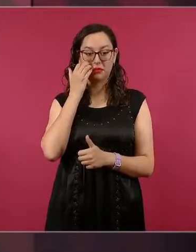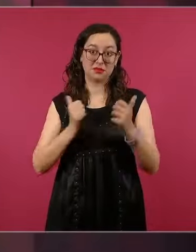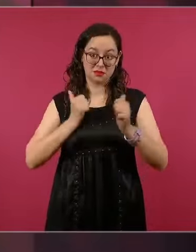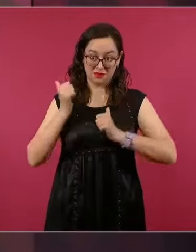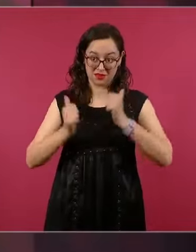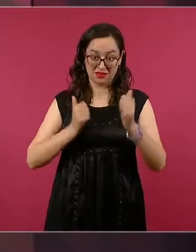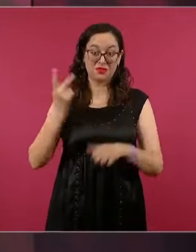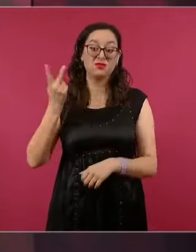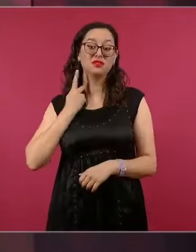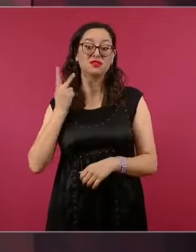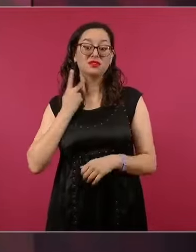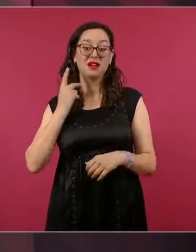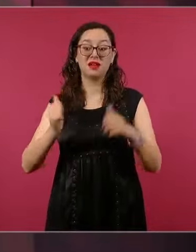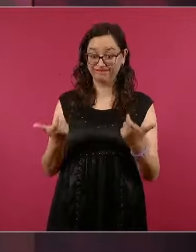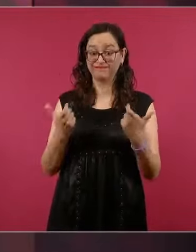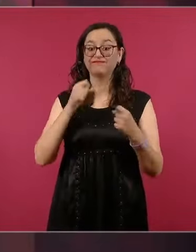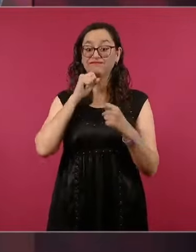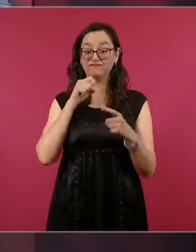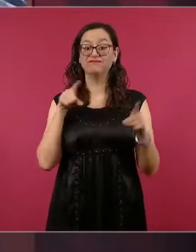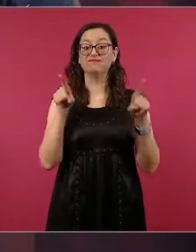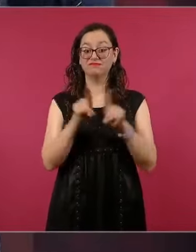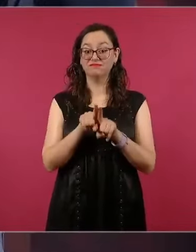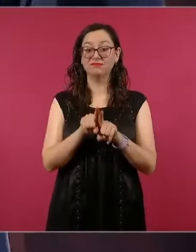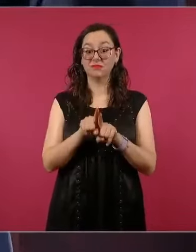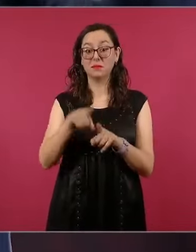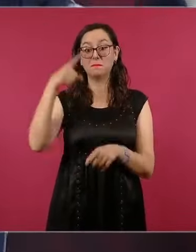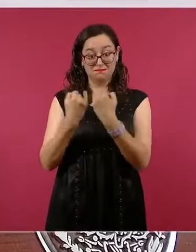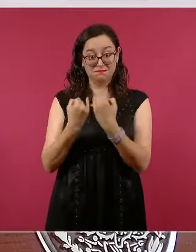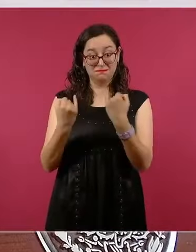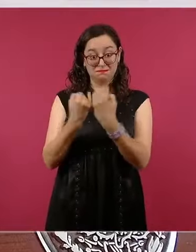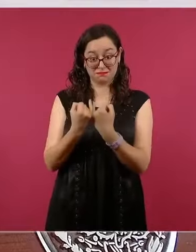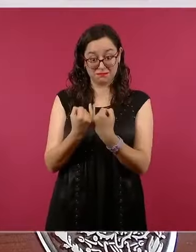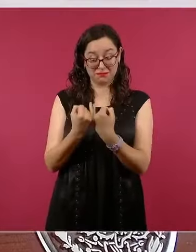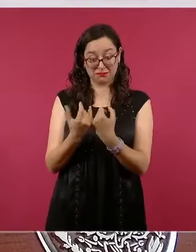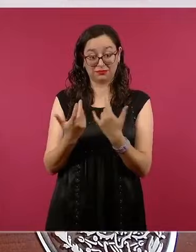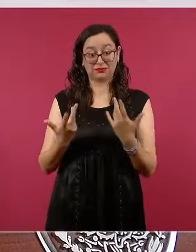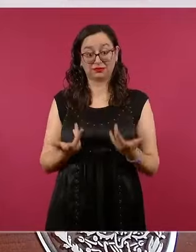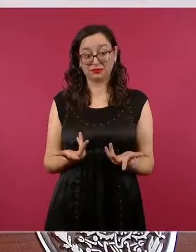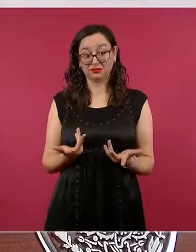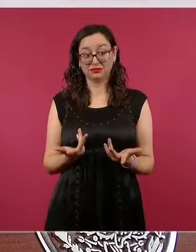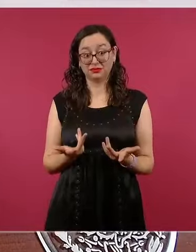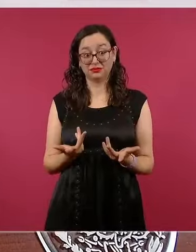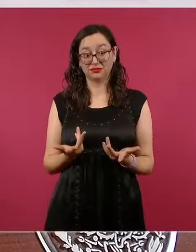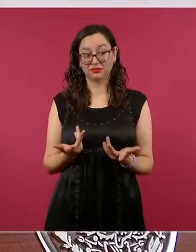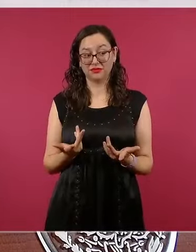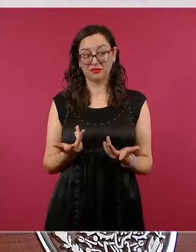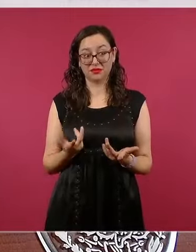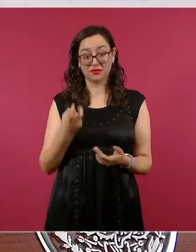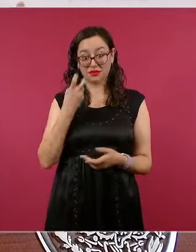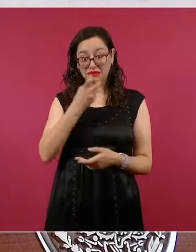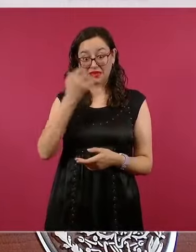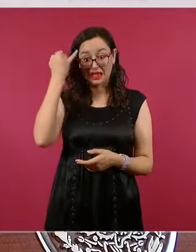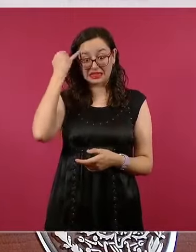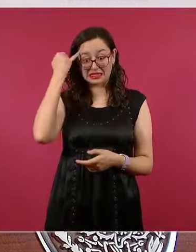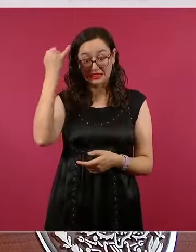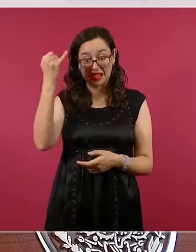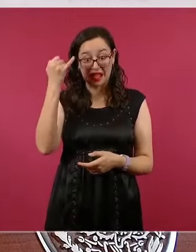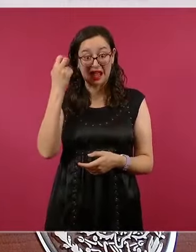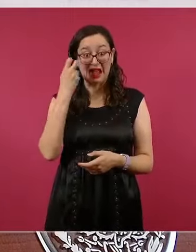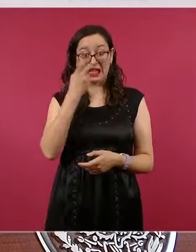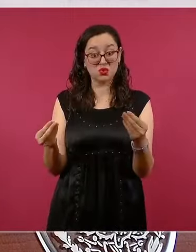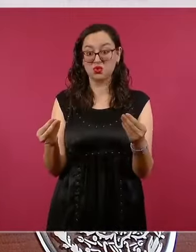dinero, los legisladores, por mantener posturas que, en vez de ayudar a